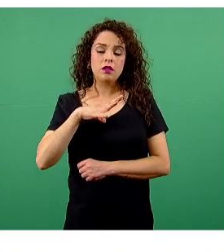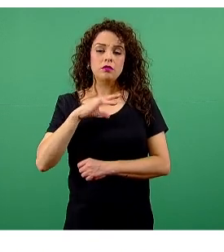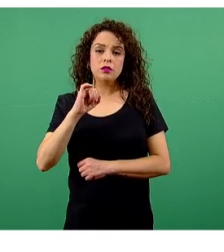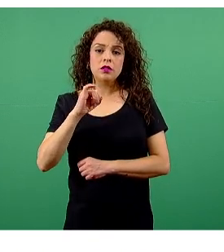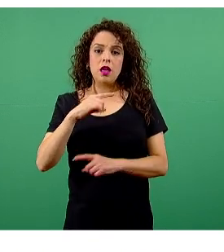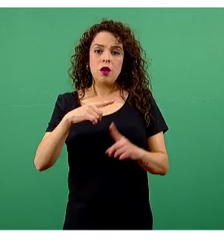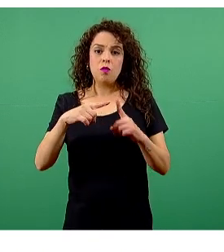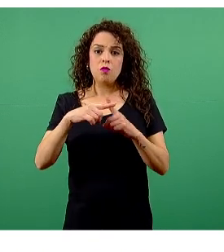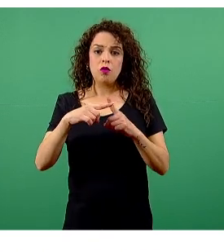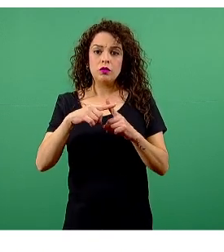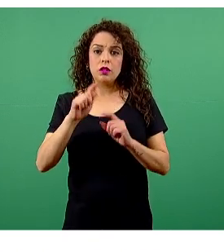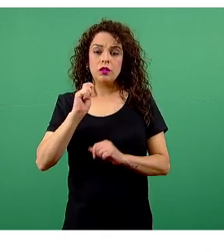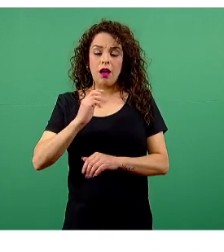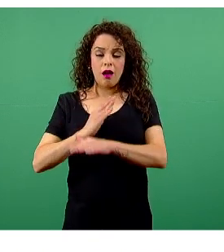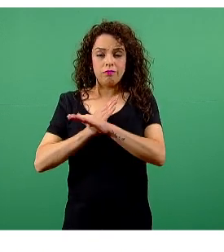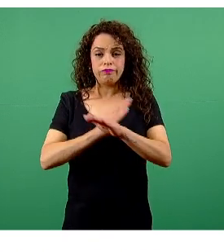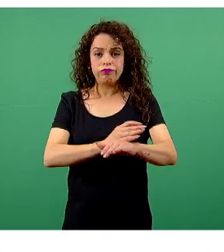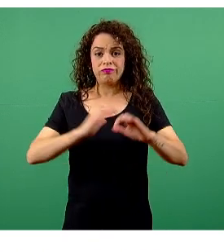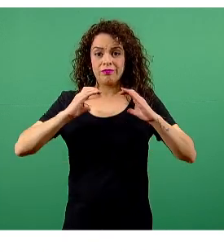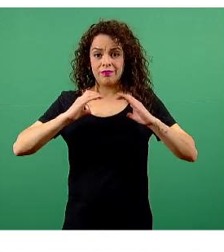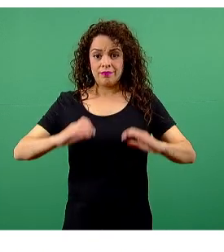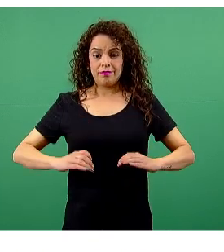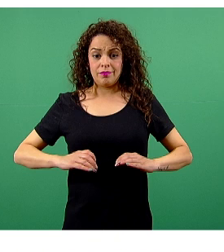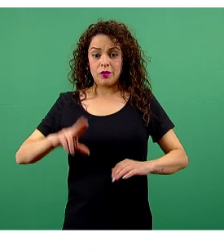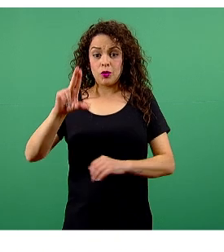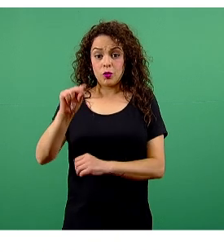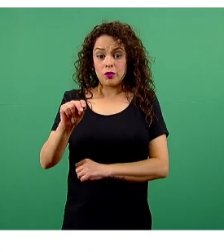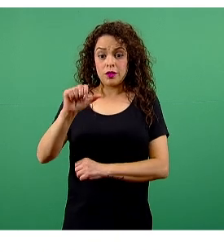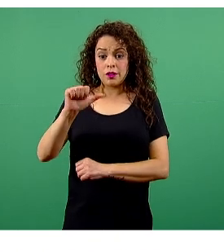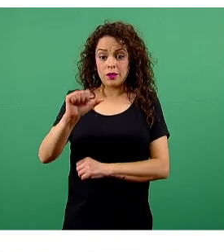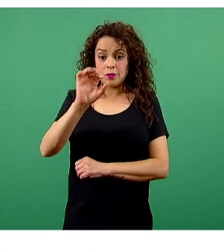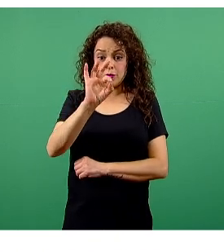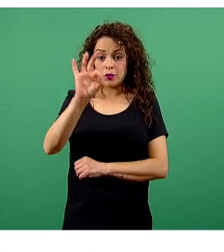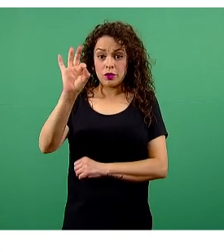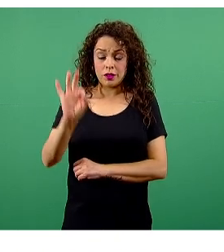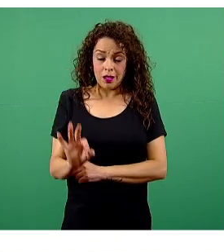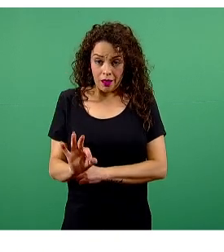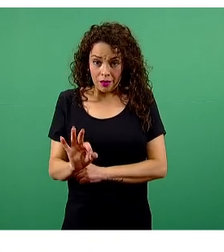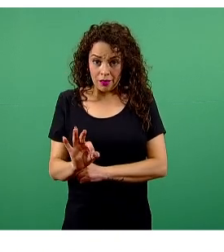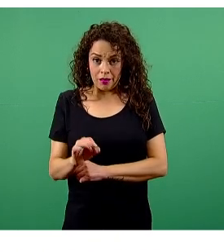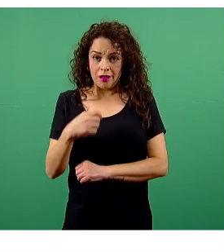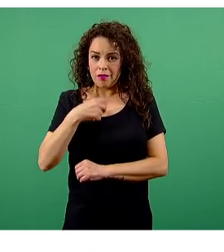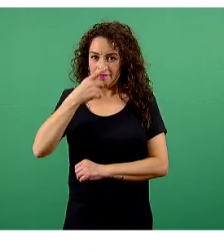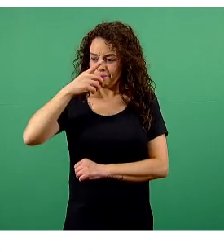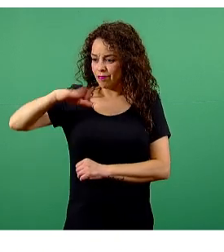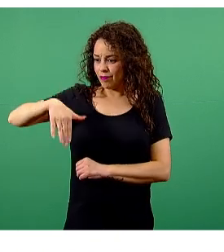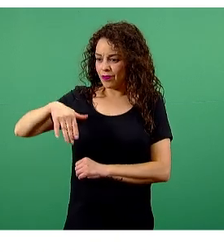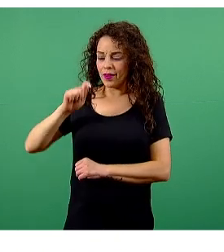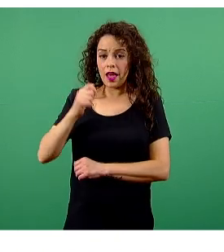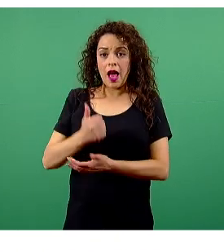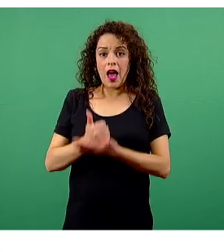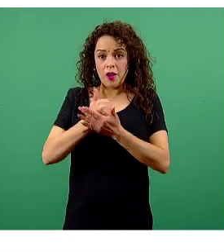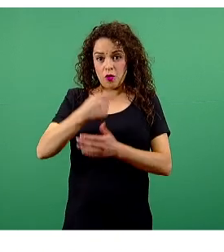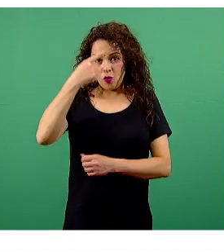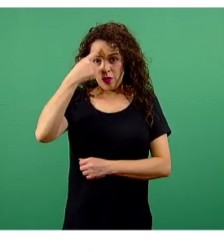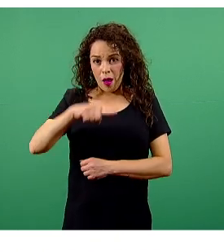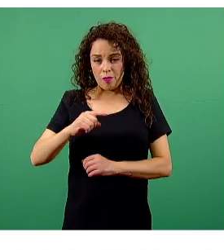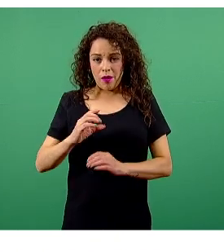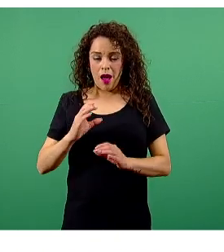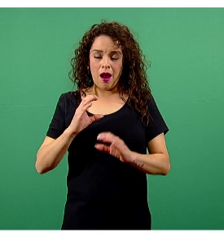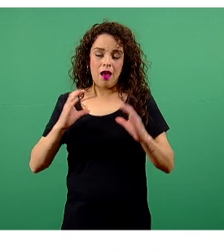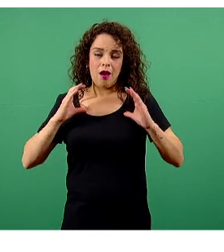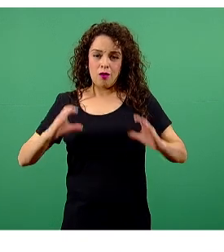anticuerpos protectores del 86%. Esto quiere decir lo que les decía de los anticuerpos neutralizantes. De los casos que